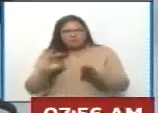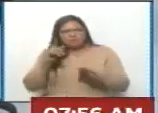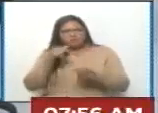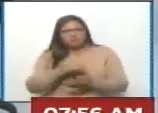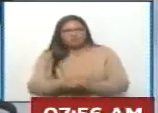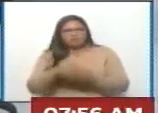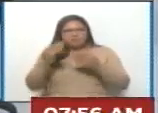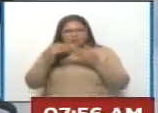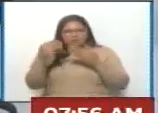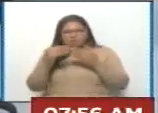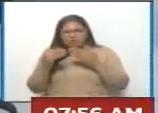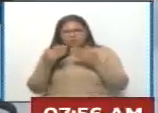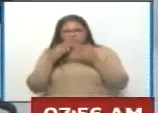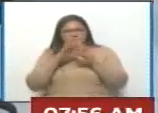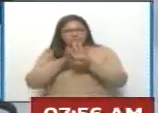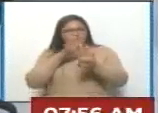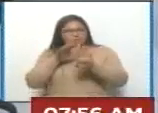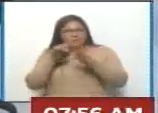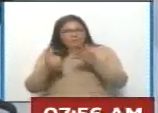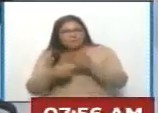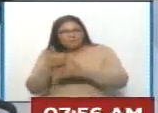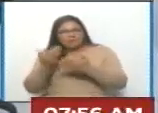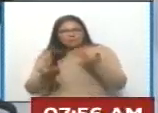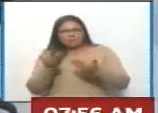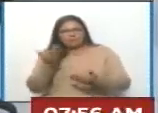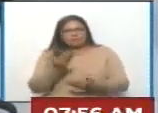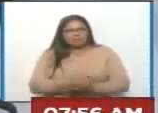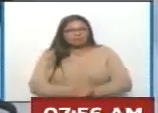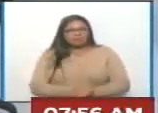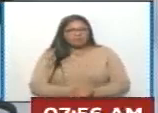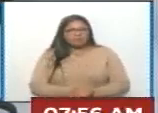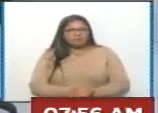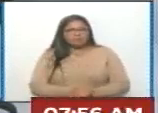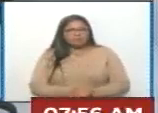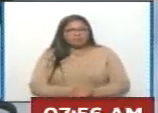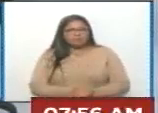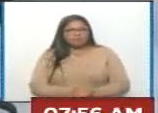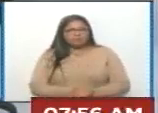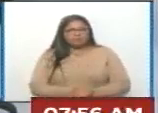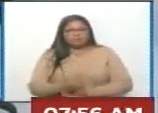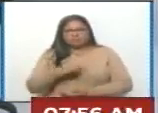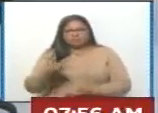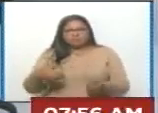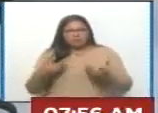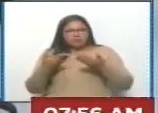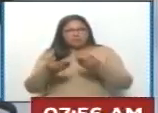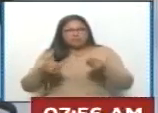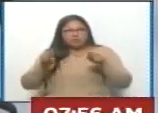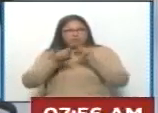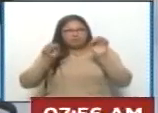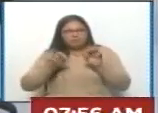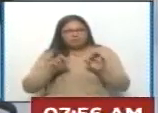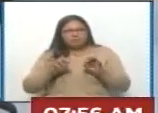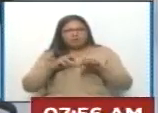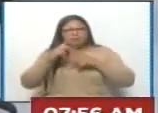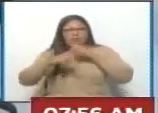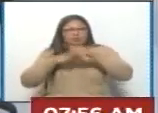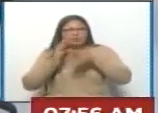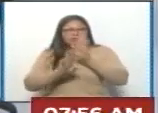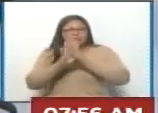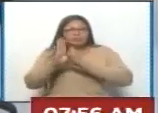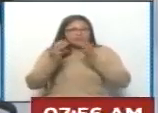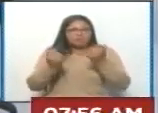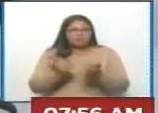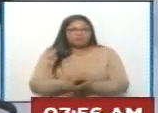divisas, es algo muy importante para nosotros blindar este proceso de crecimiento, que